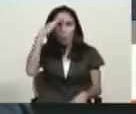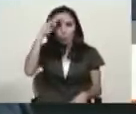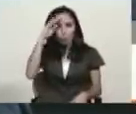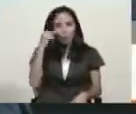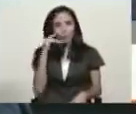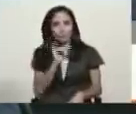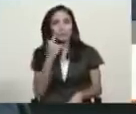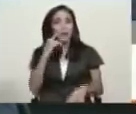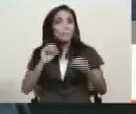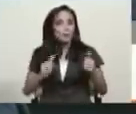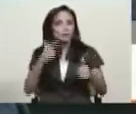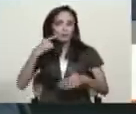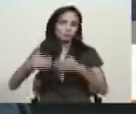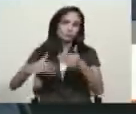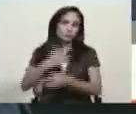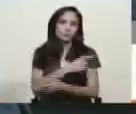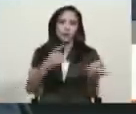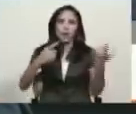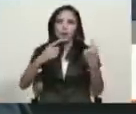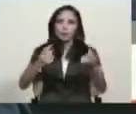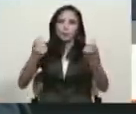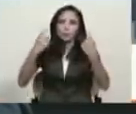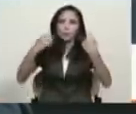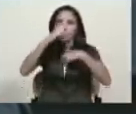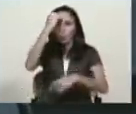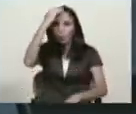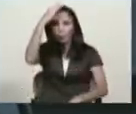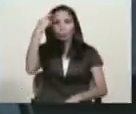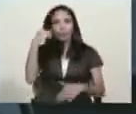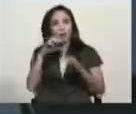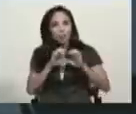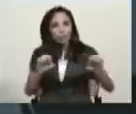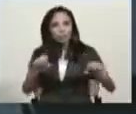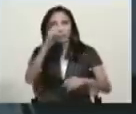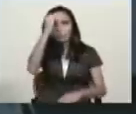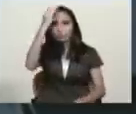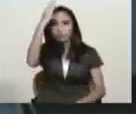Allí empezaron a formarse los primeros muchachos y muchachas de Venezuela.